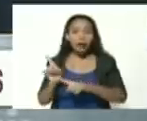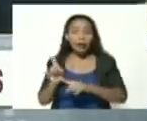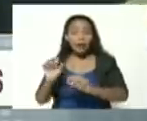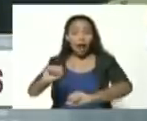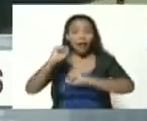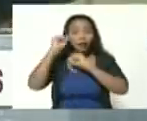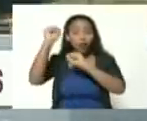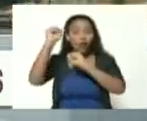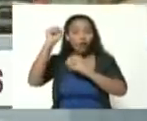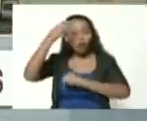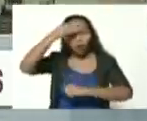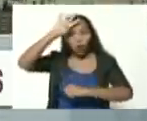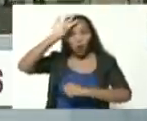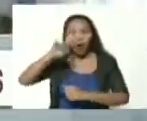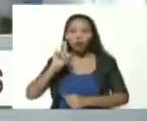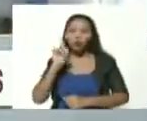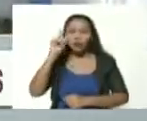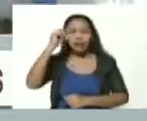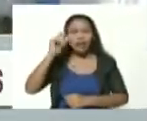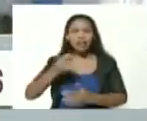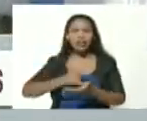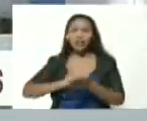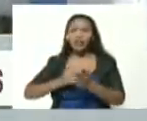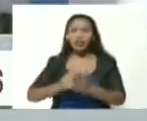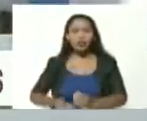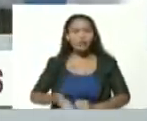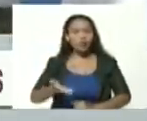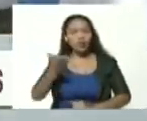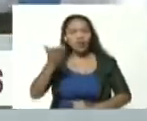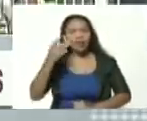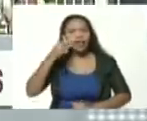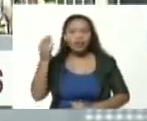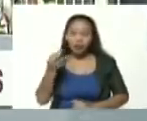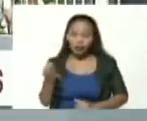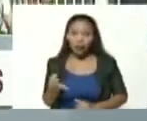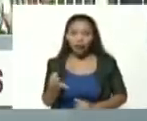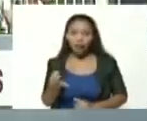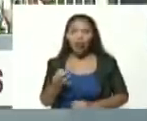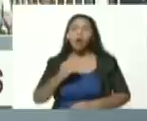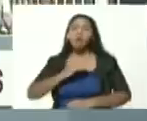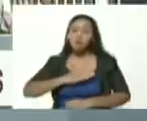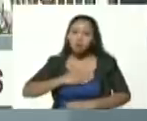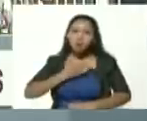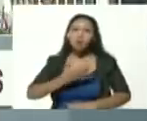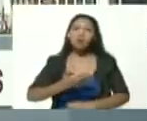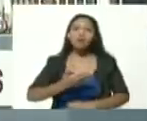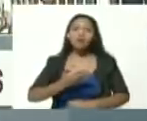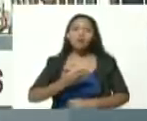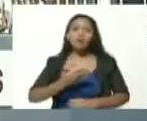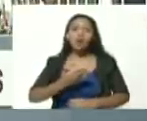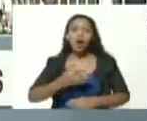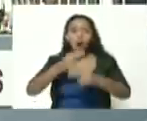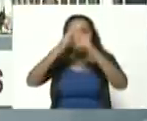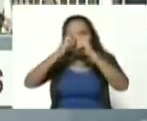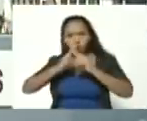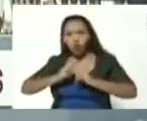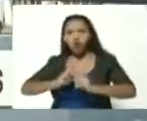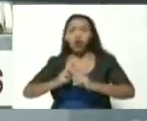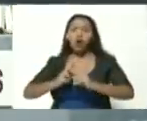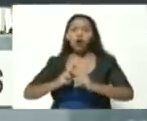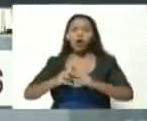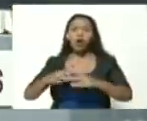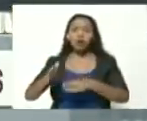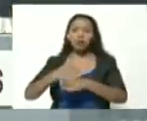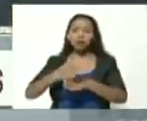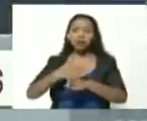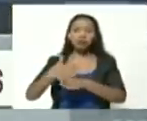de Cuba. Un día muy significativo realmente poder tener el honor de